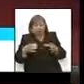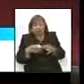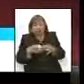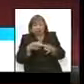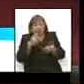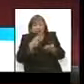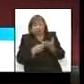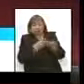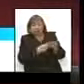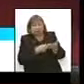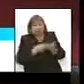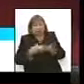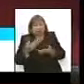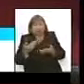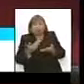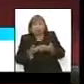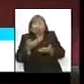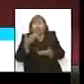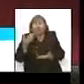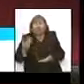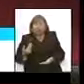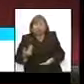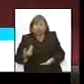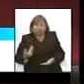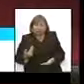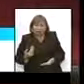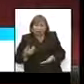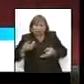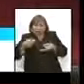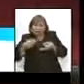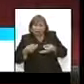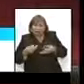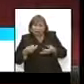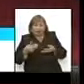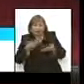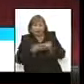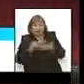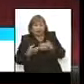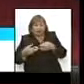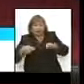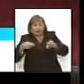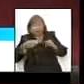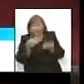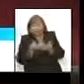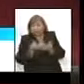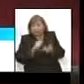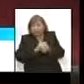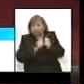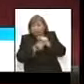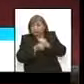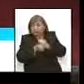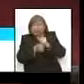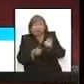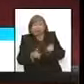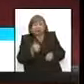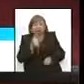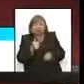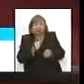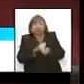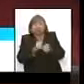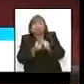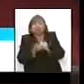Estamos discutiendo ante un sistema electoral vigente que se plantea que sea modificado. ¿Cuál es la modificación